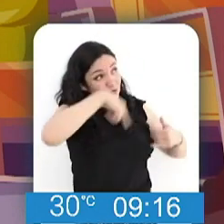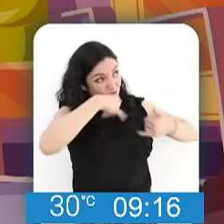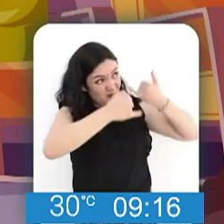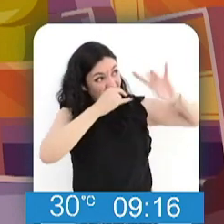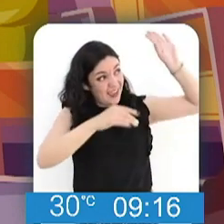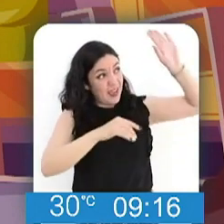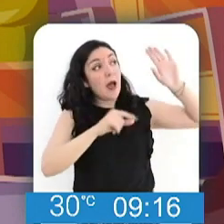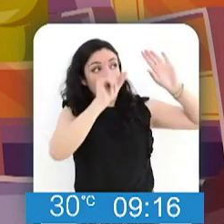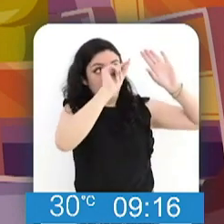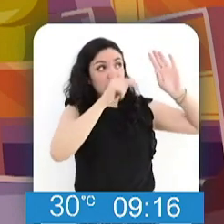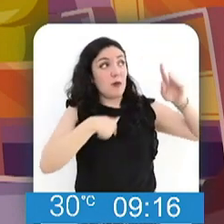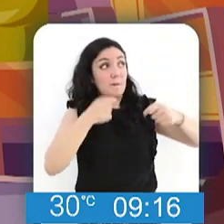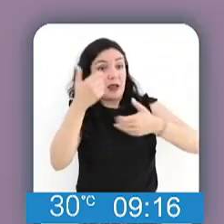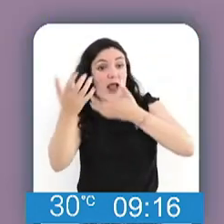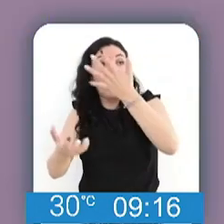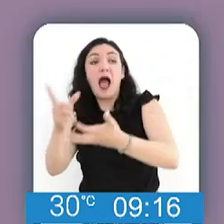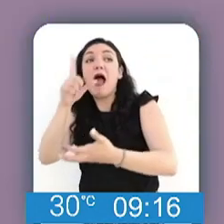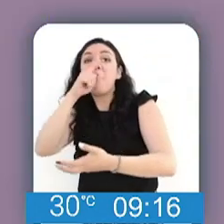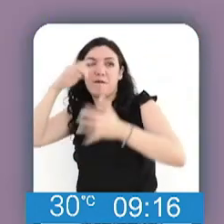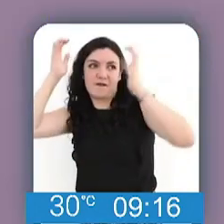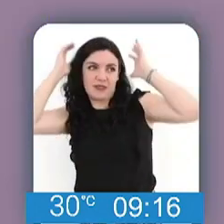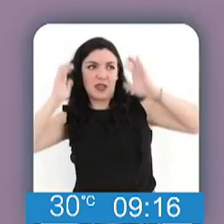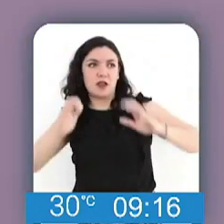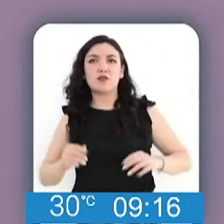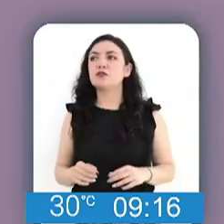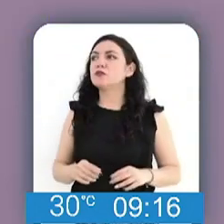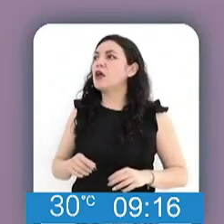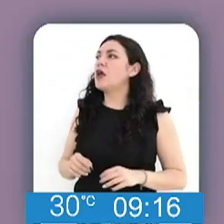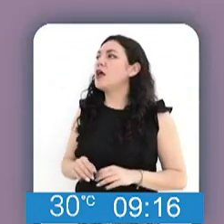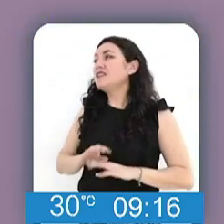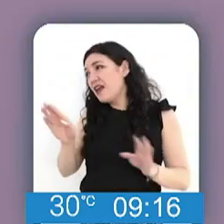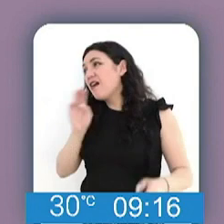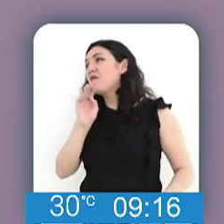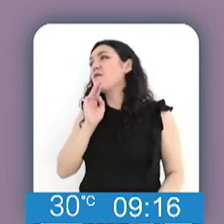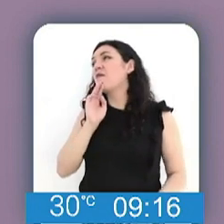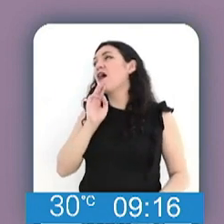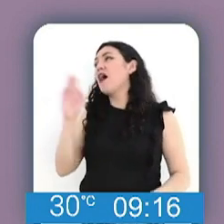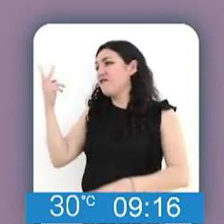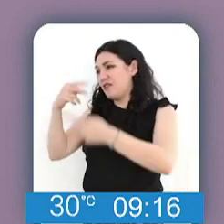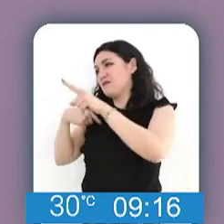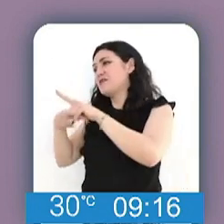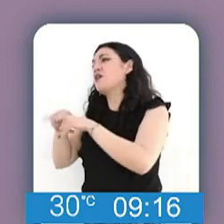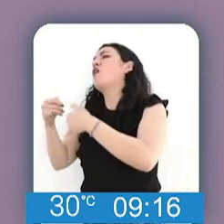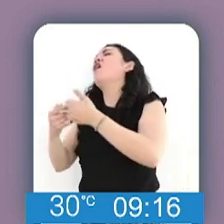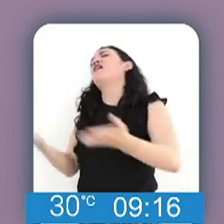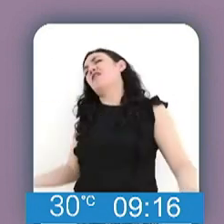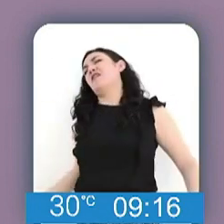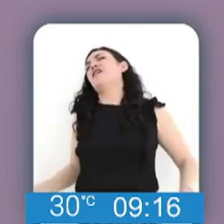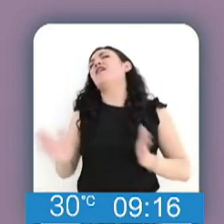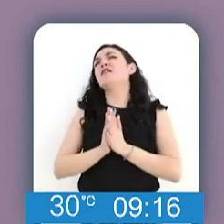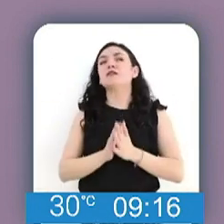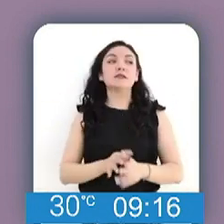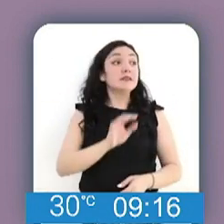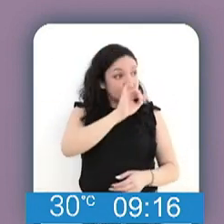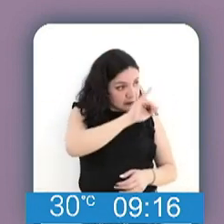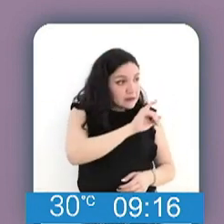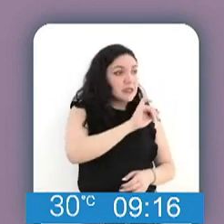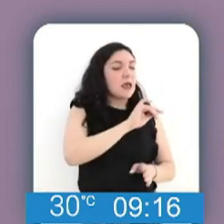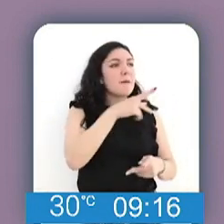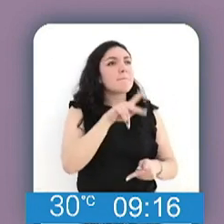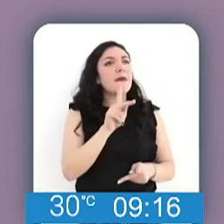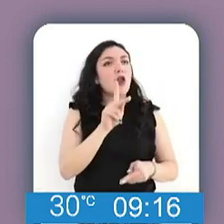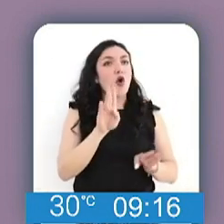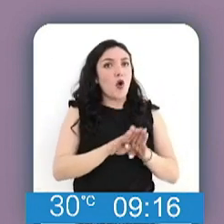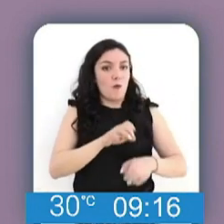pongo a calentar el agua para bañarnos. Ya, mamá. Ahí vienen mis hermanas para jugar. Sí, pero como vamos a